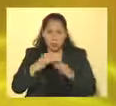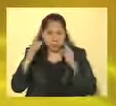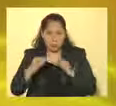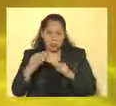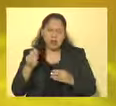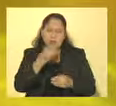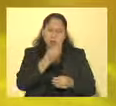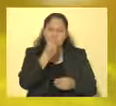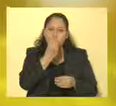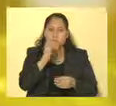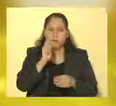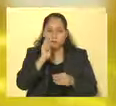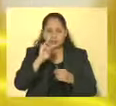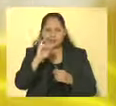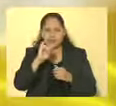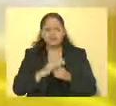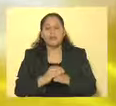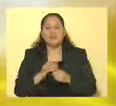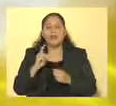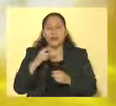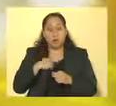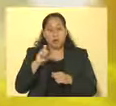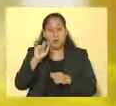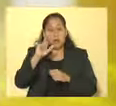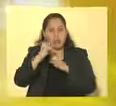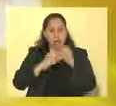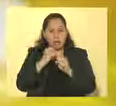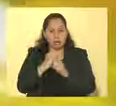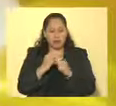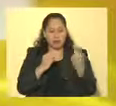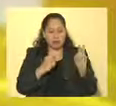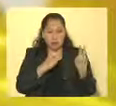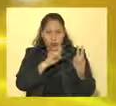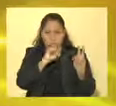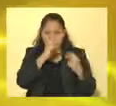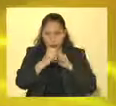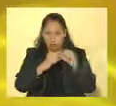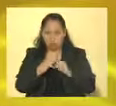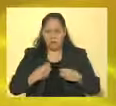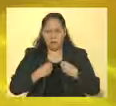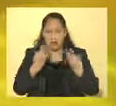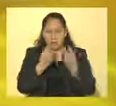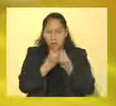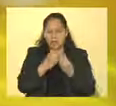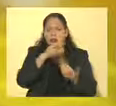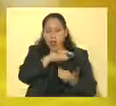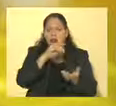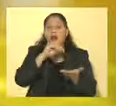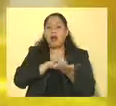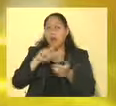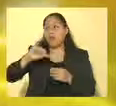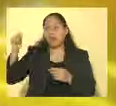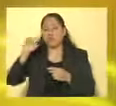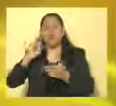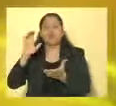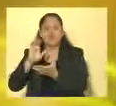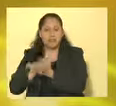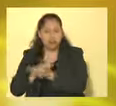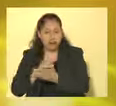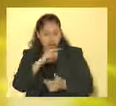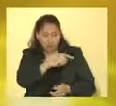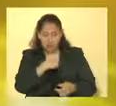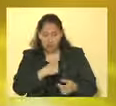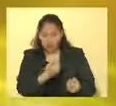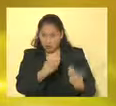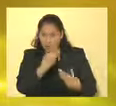20 años con mi pareja, él sigue casado, de acuerdo al tema de pensión alimenticia en una relación extramarital, ¿puedo obtener la pensión